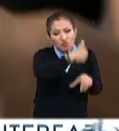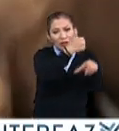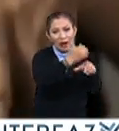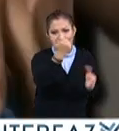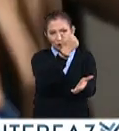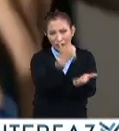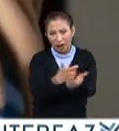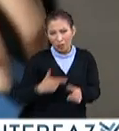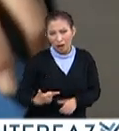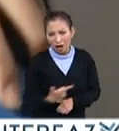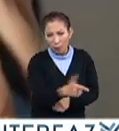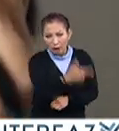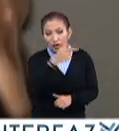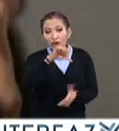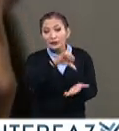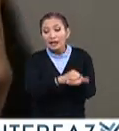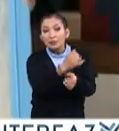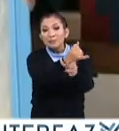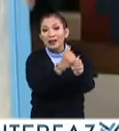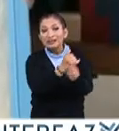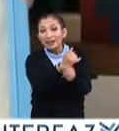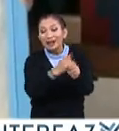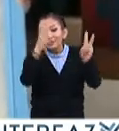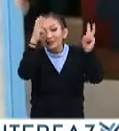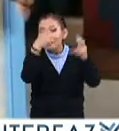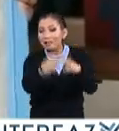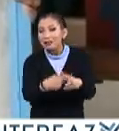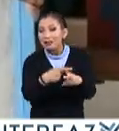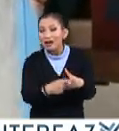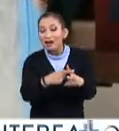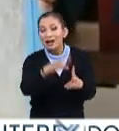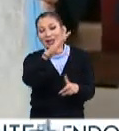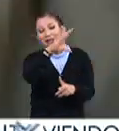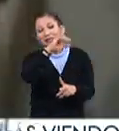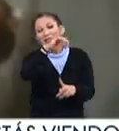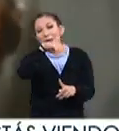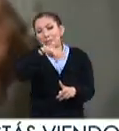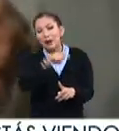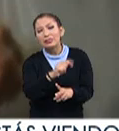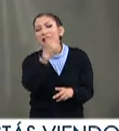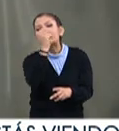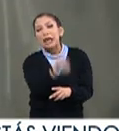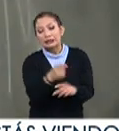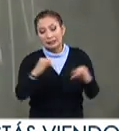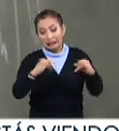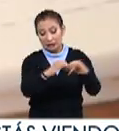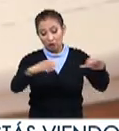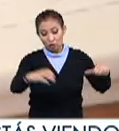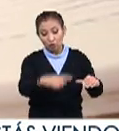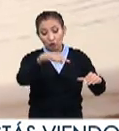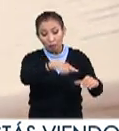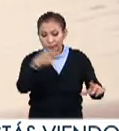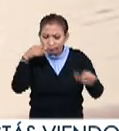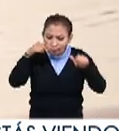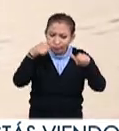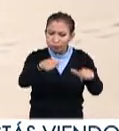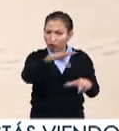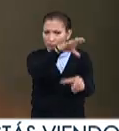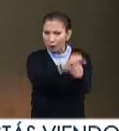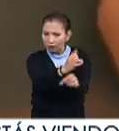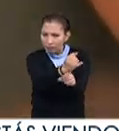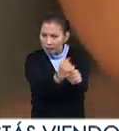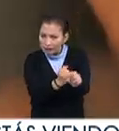en la ciudad de Guanajuato el Centro de Investigación en Matemáticas, CIMAT. Se trata de una institución que se dedica por completo